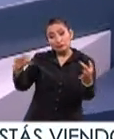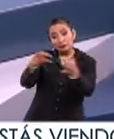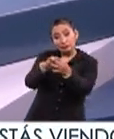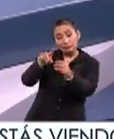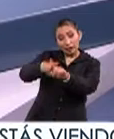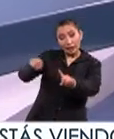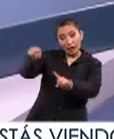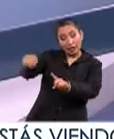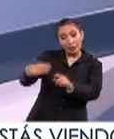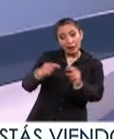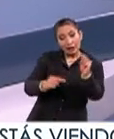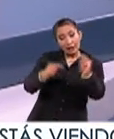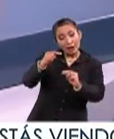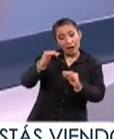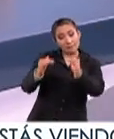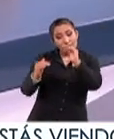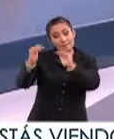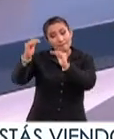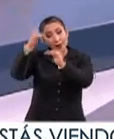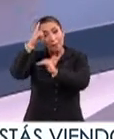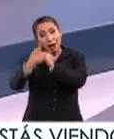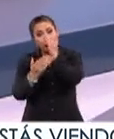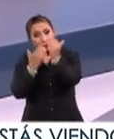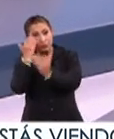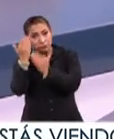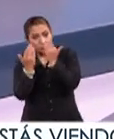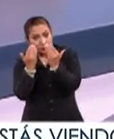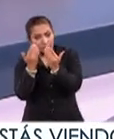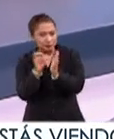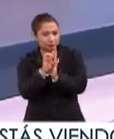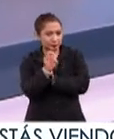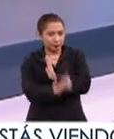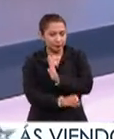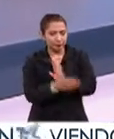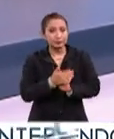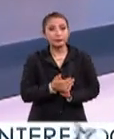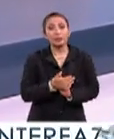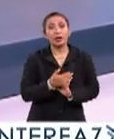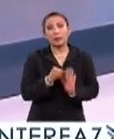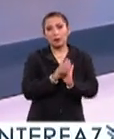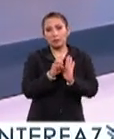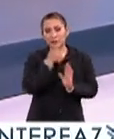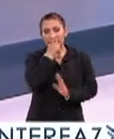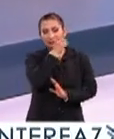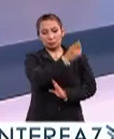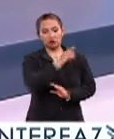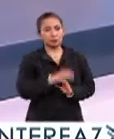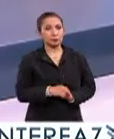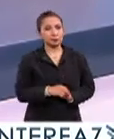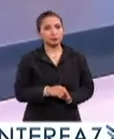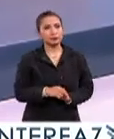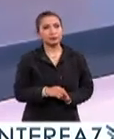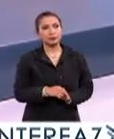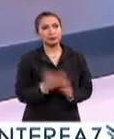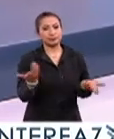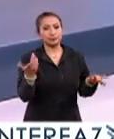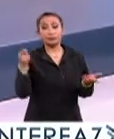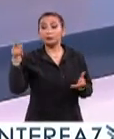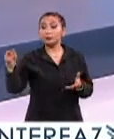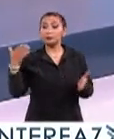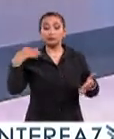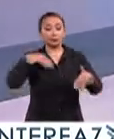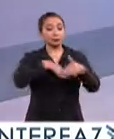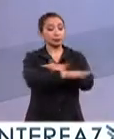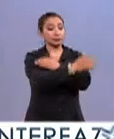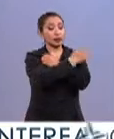las diferentes etapas que se van dando para el plan educativo. Por ejemplo, si nosotros hablamos de el acceso a